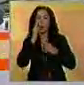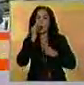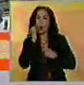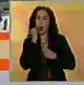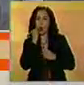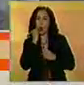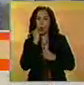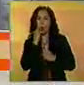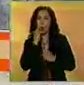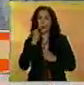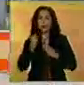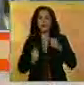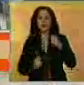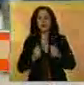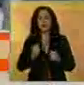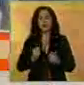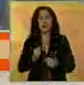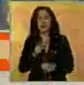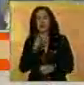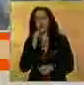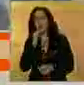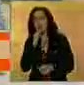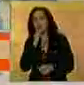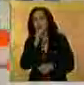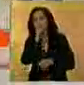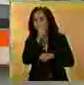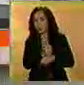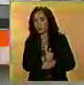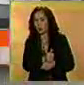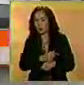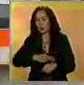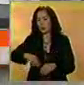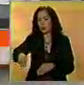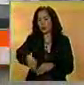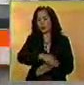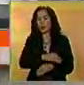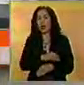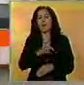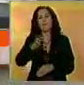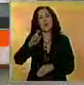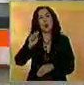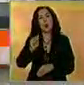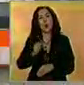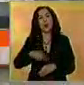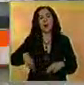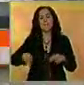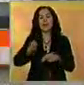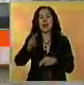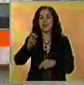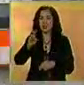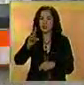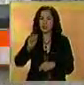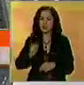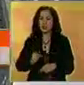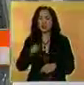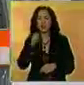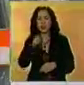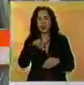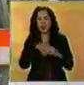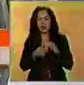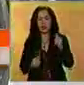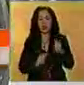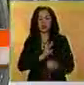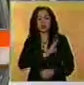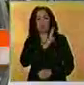3 hombres circulando en actitud sospechosa por la urbanización La Mora del municipio Palavecino a bordo de este